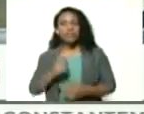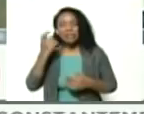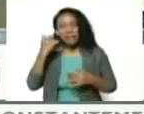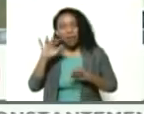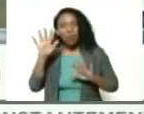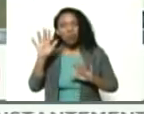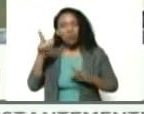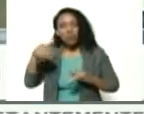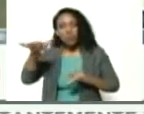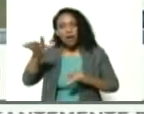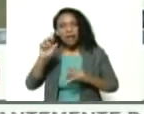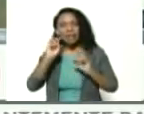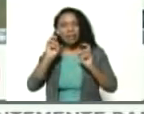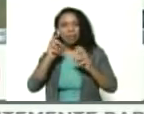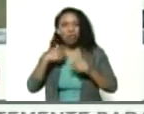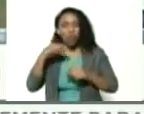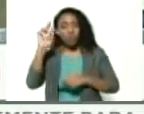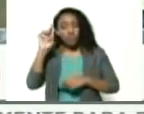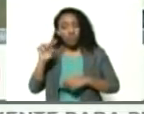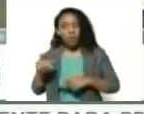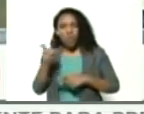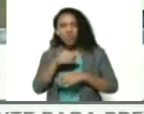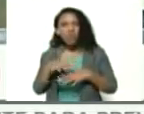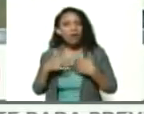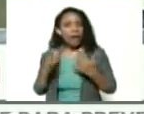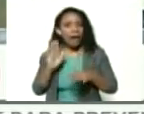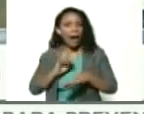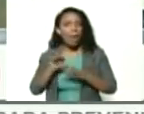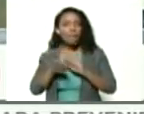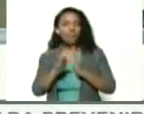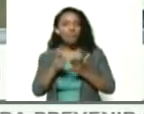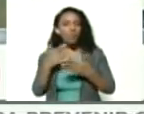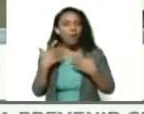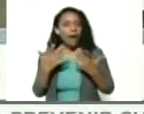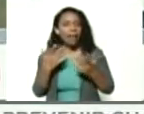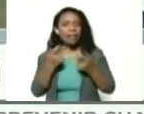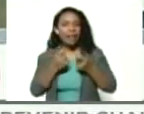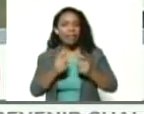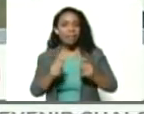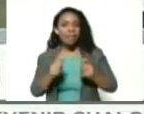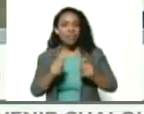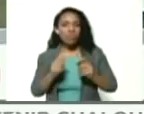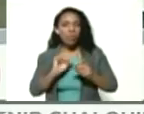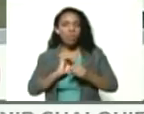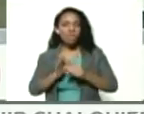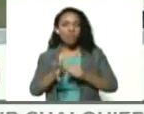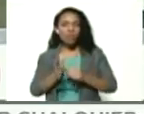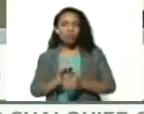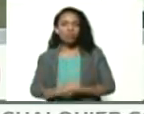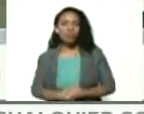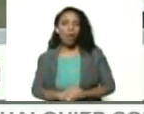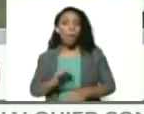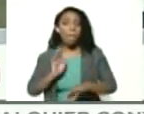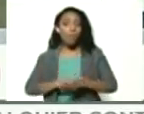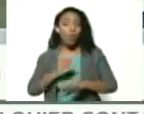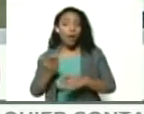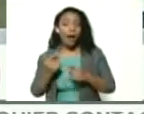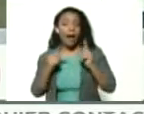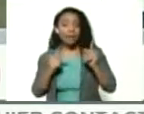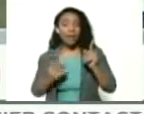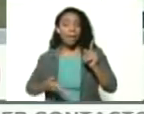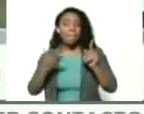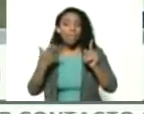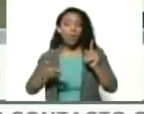creo que en Illinois. Todos los días estamos buscando qué aparece en el mundo por tratamiento. Porque es vital los